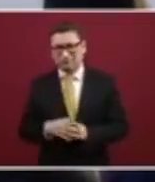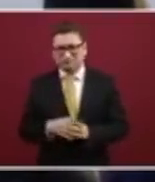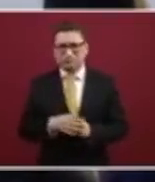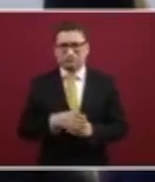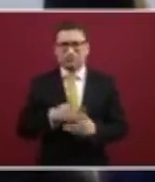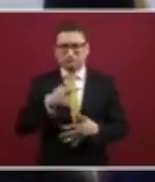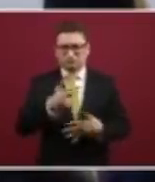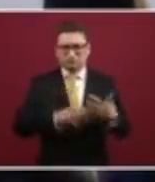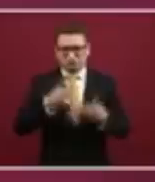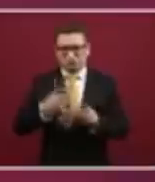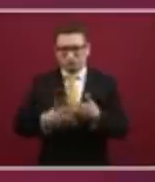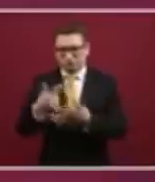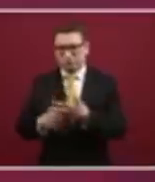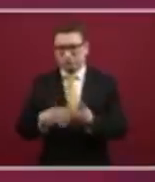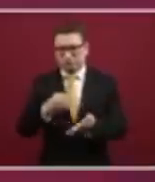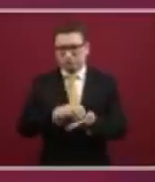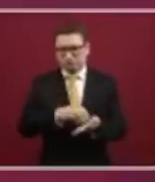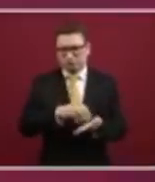apuntados,